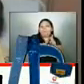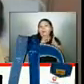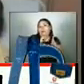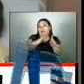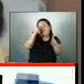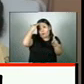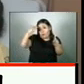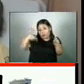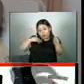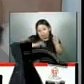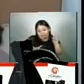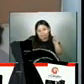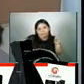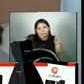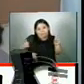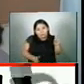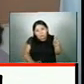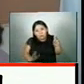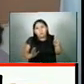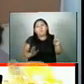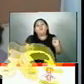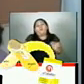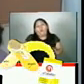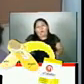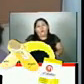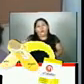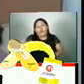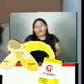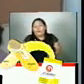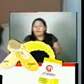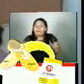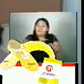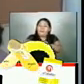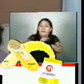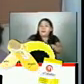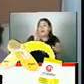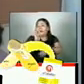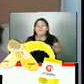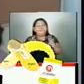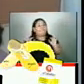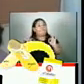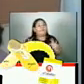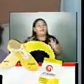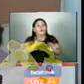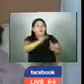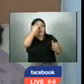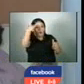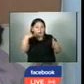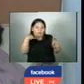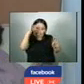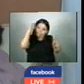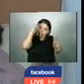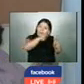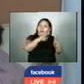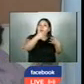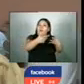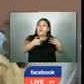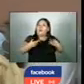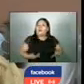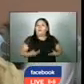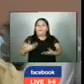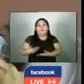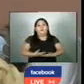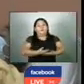donde podamos ser partícipes de ese momento mágico de la mujer y respetar sus derechos y los derechos del niño.